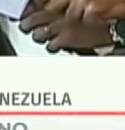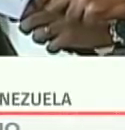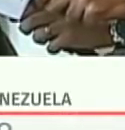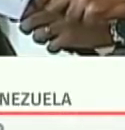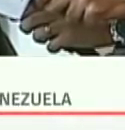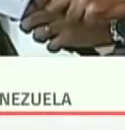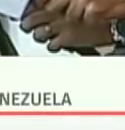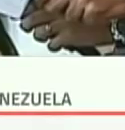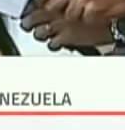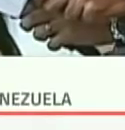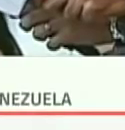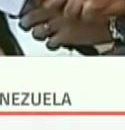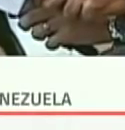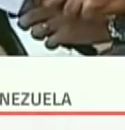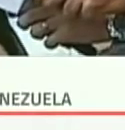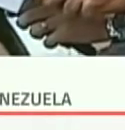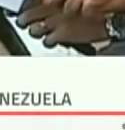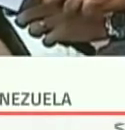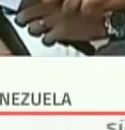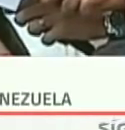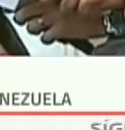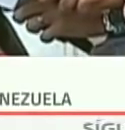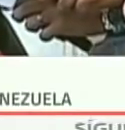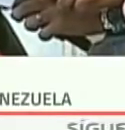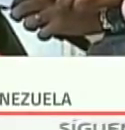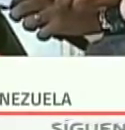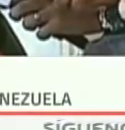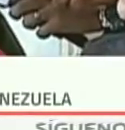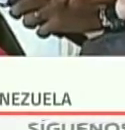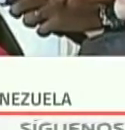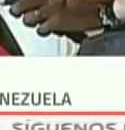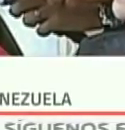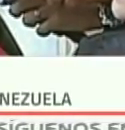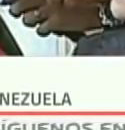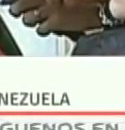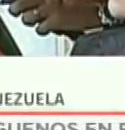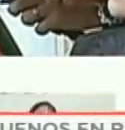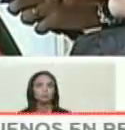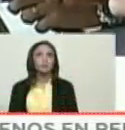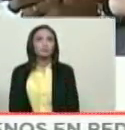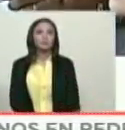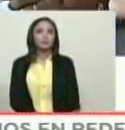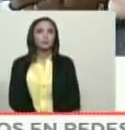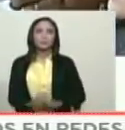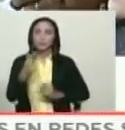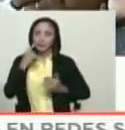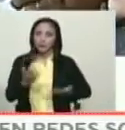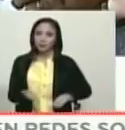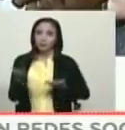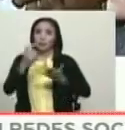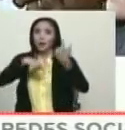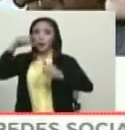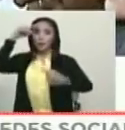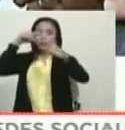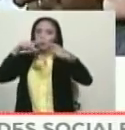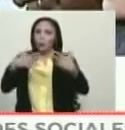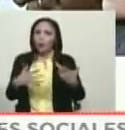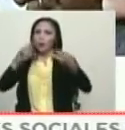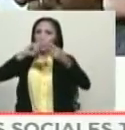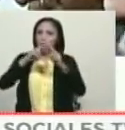venezuela tiene un solo destino le digo a todos los venezolanos nuestro destino es la grandeza es la paz